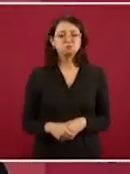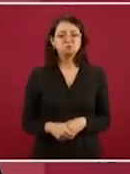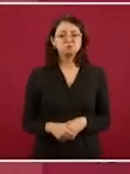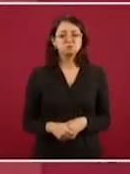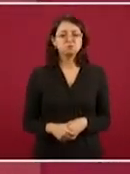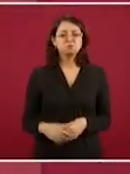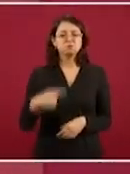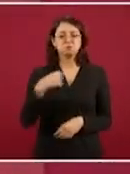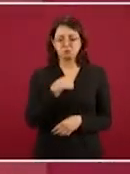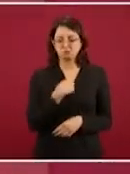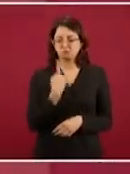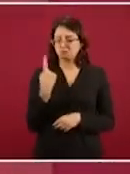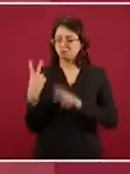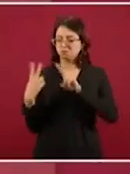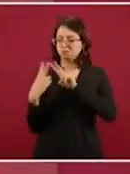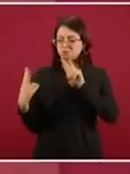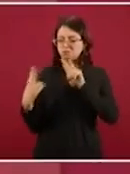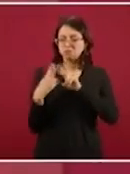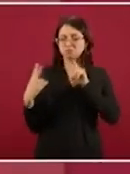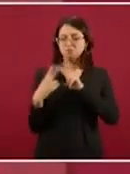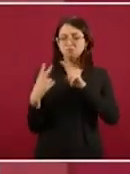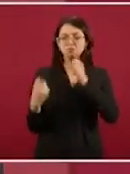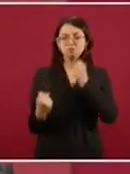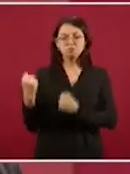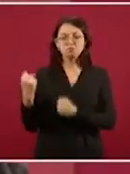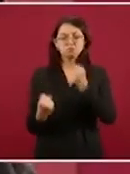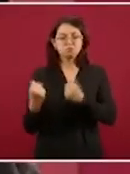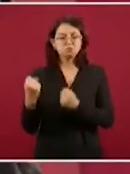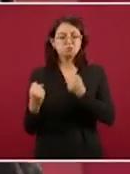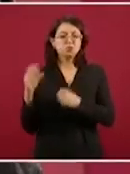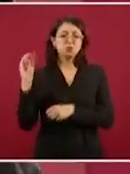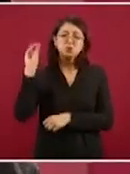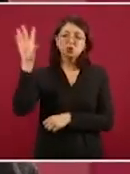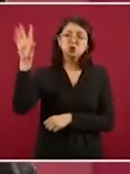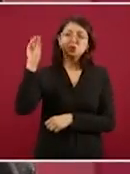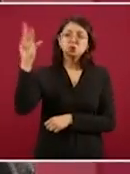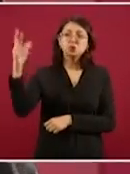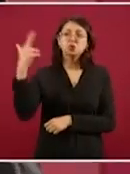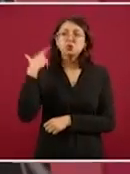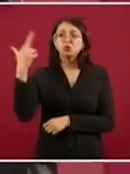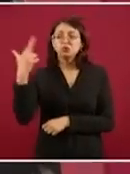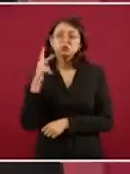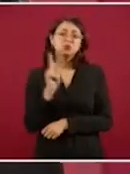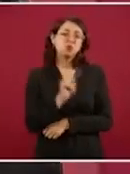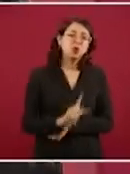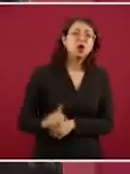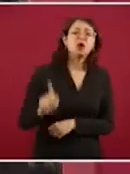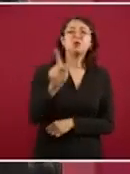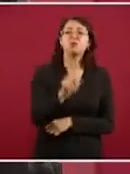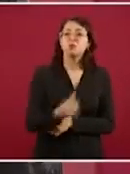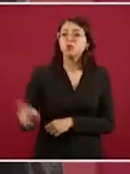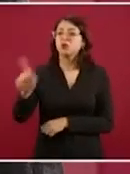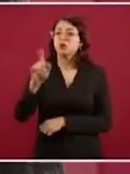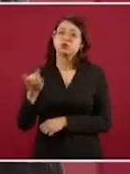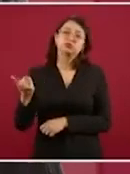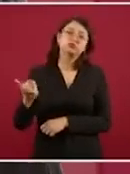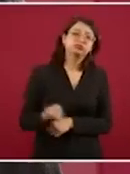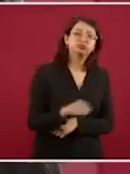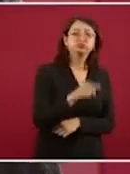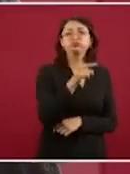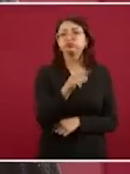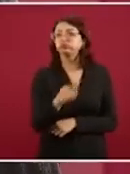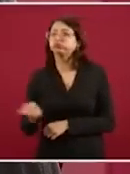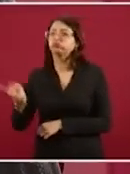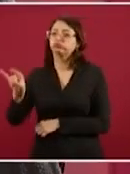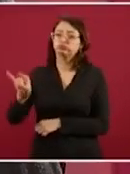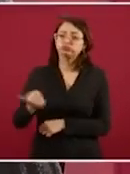una camioneta con un aparato de sonido, pueblo por pueblo, y en aquel